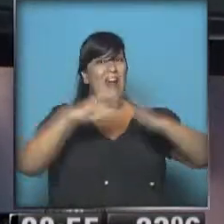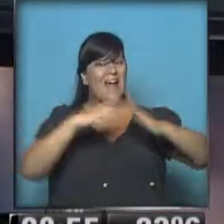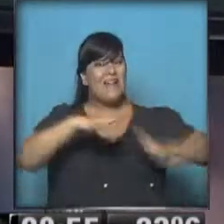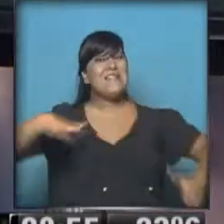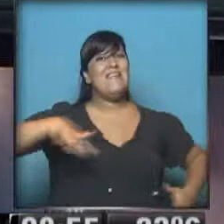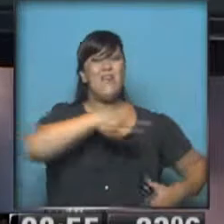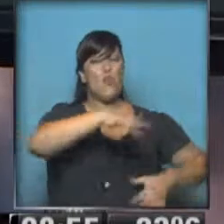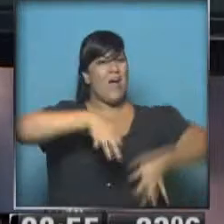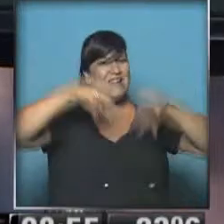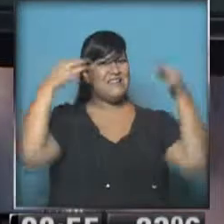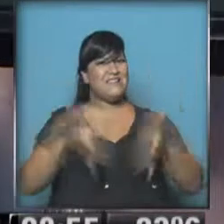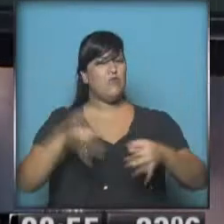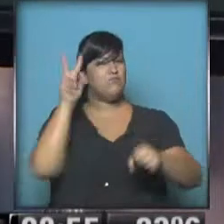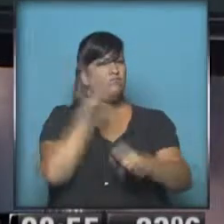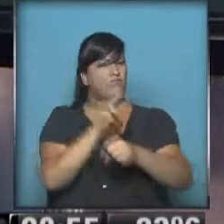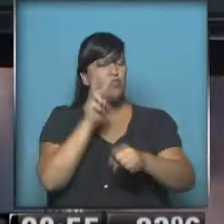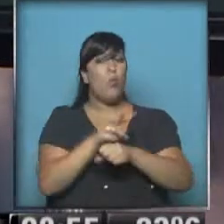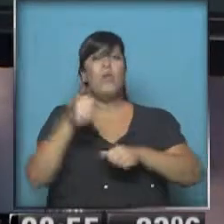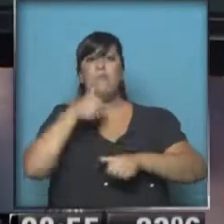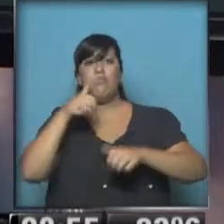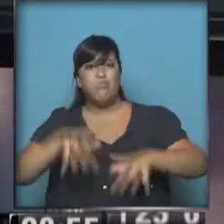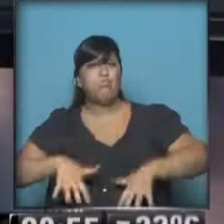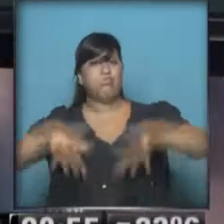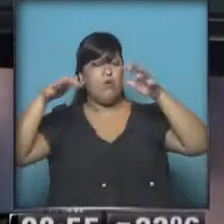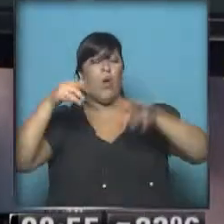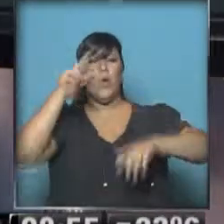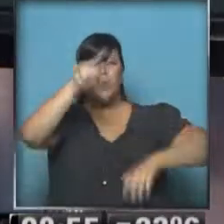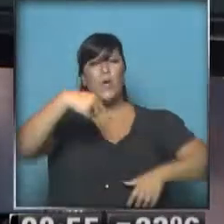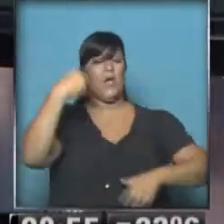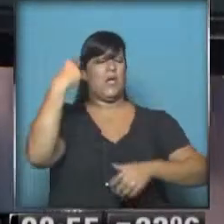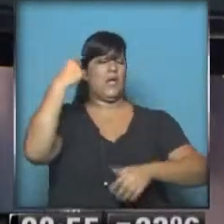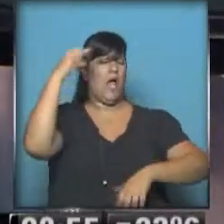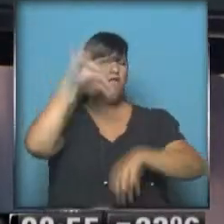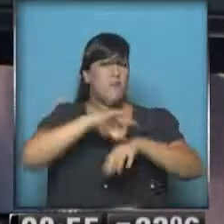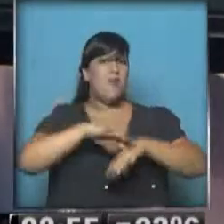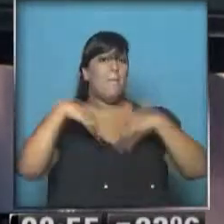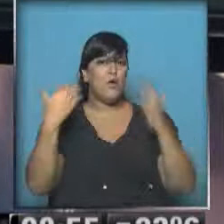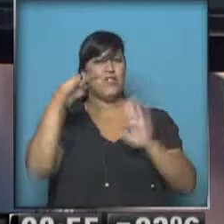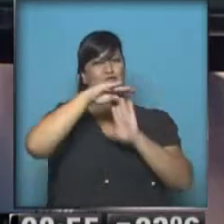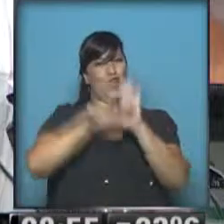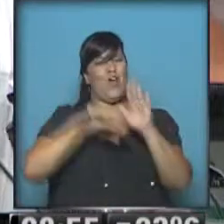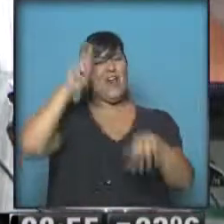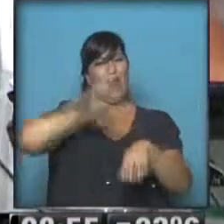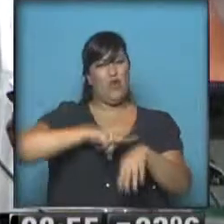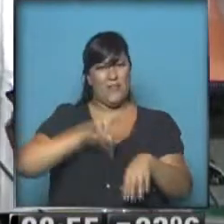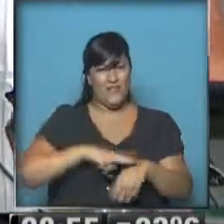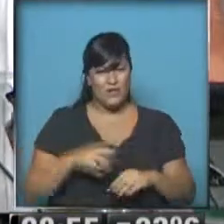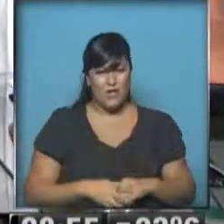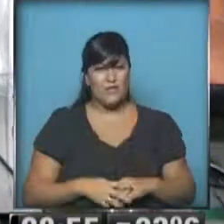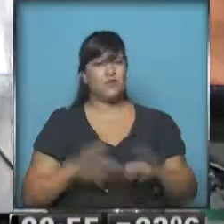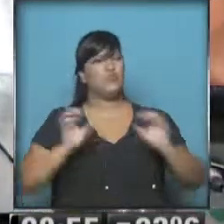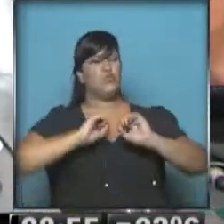seguro tratemos que las inundaciones no sigan causando víctimas y para esto son estas recomendaciones y